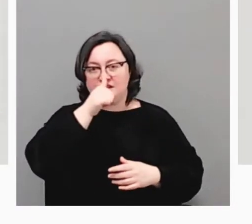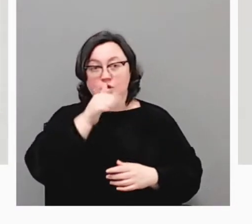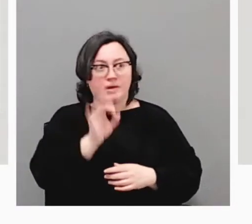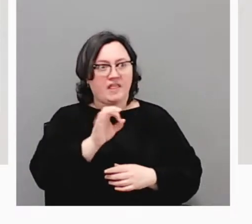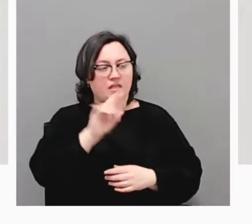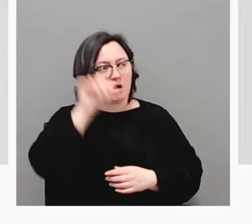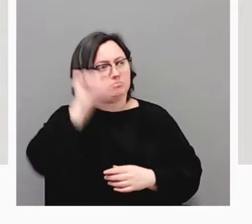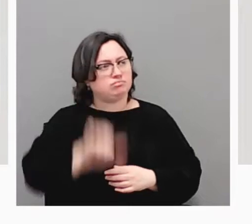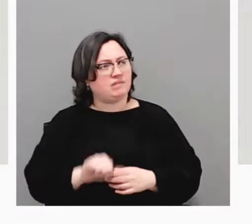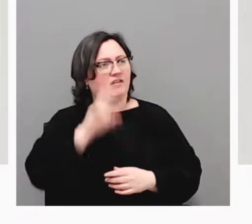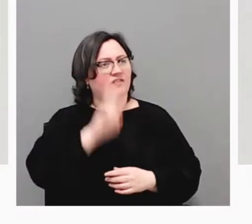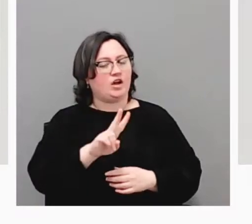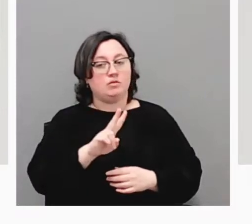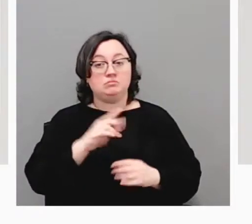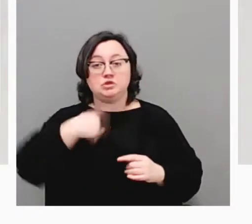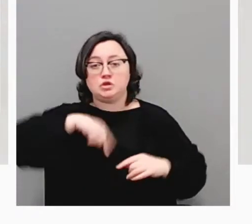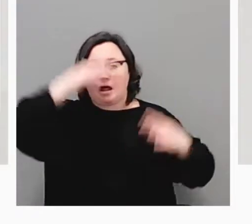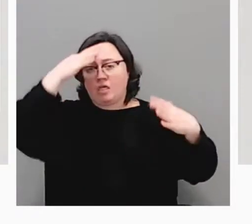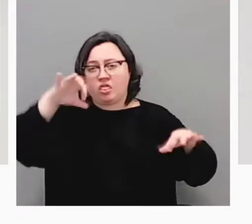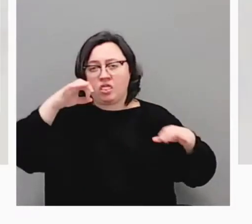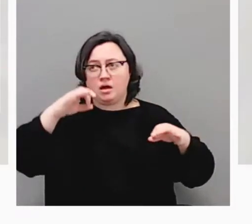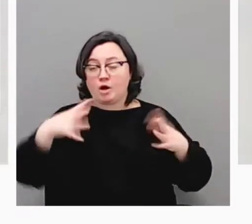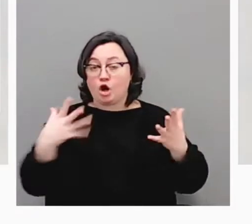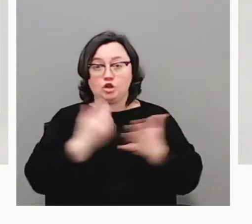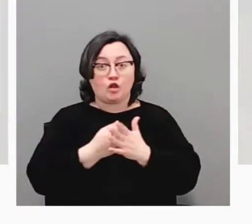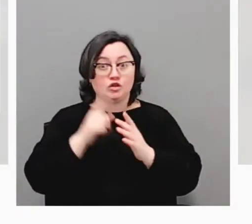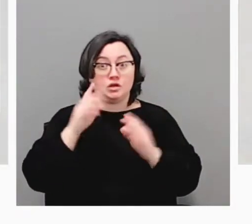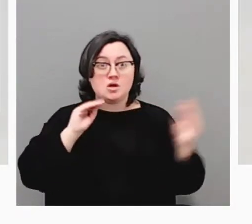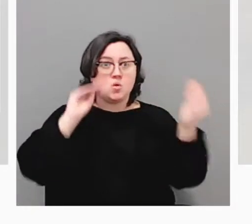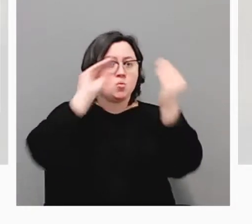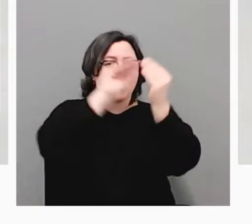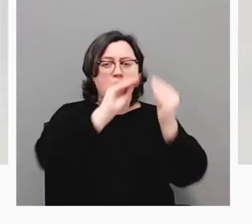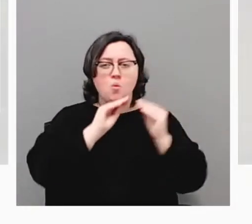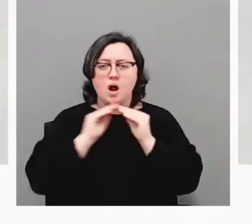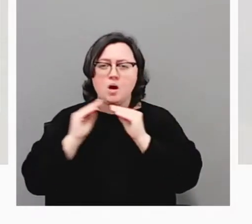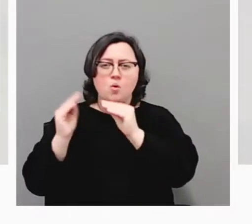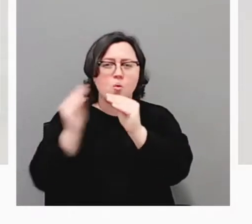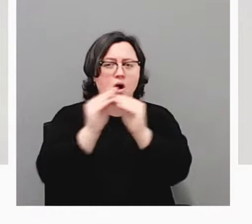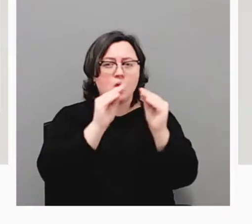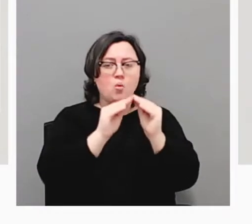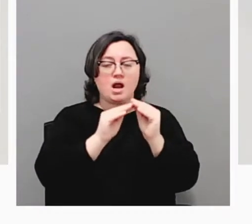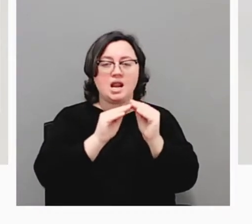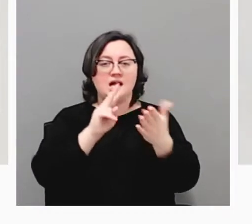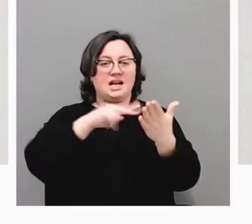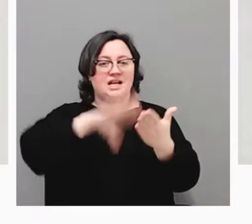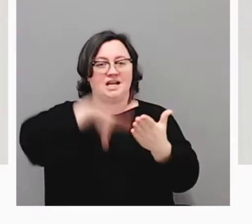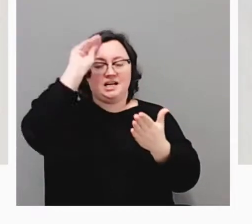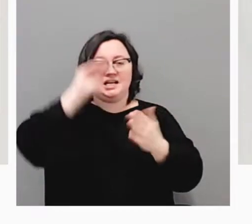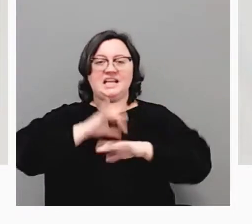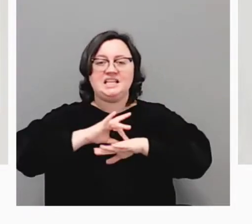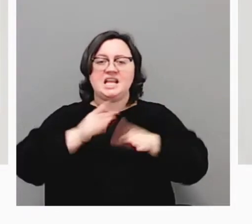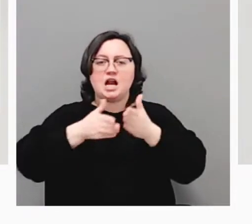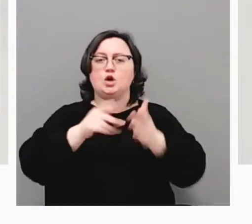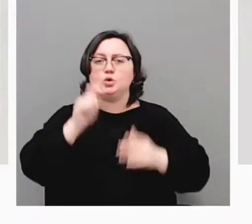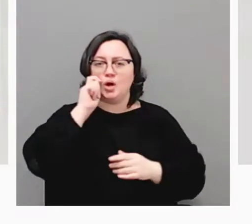veo que, sin darnos cuenta, estamos todos confluyendo en lo mismo, ¿no? En una lectura muy clara de cuál es el itinerario turístico que le da sentido a